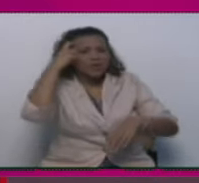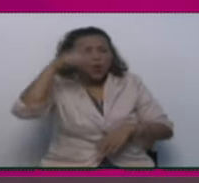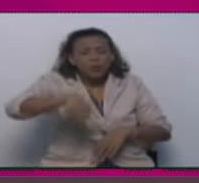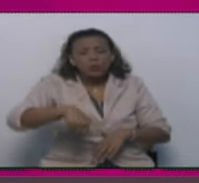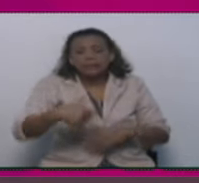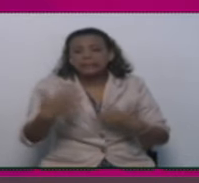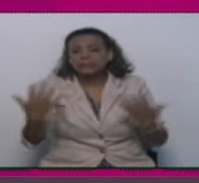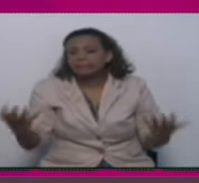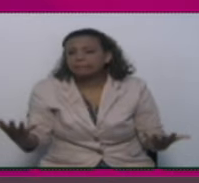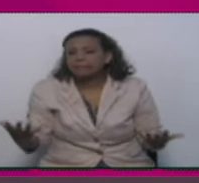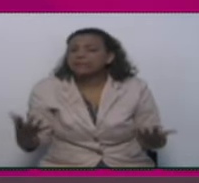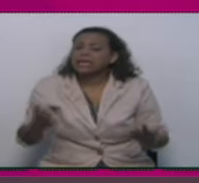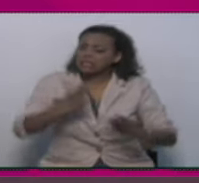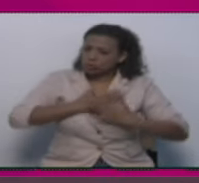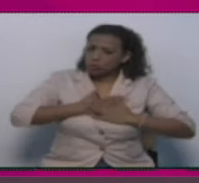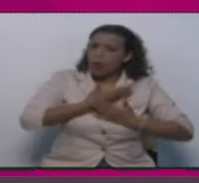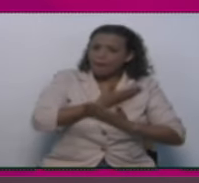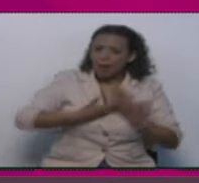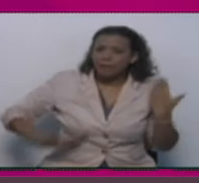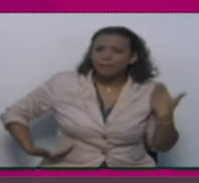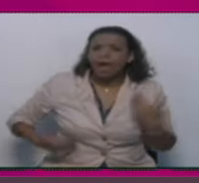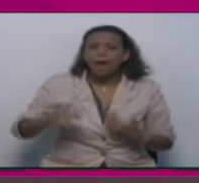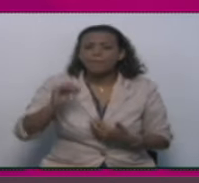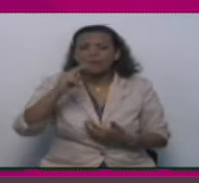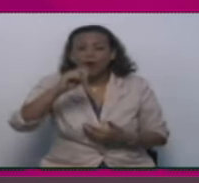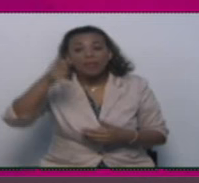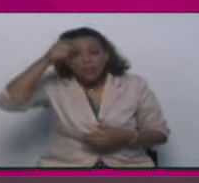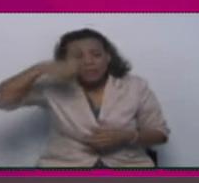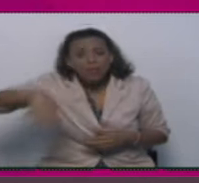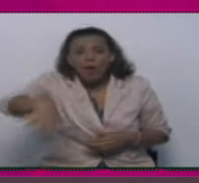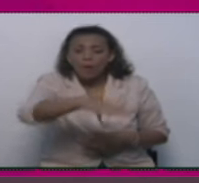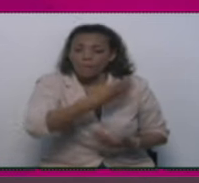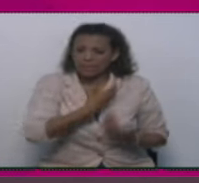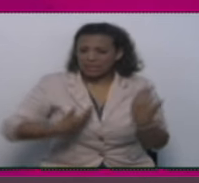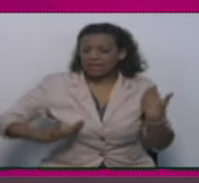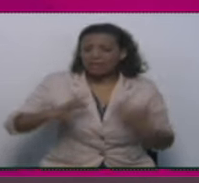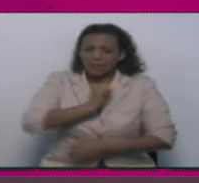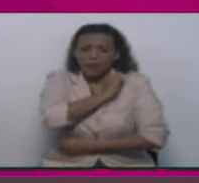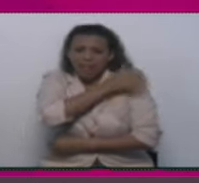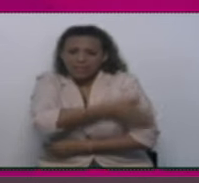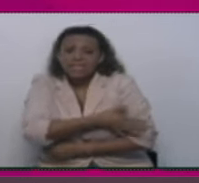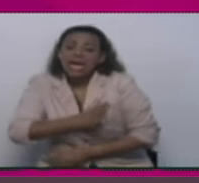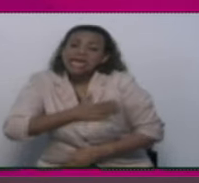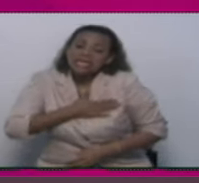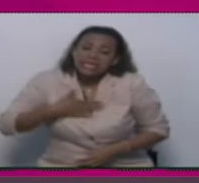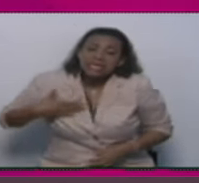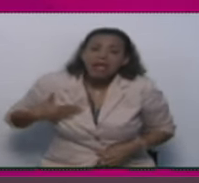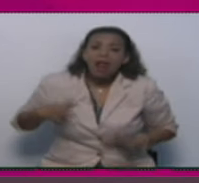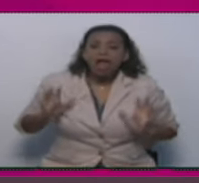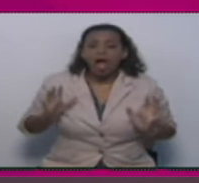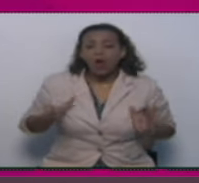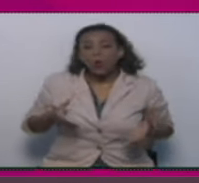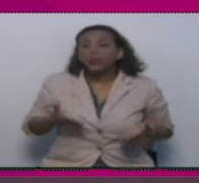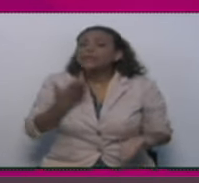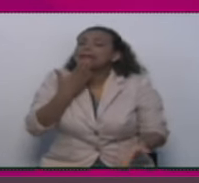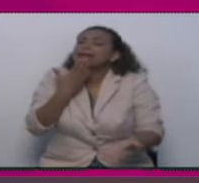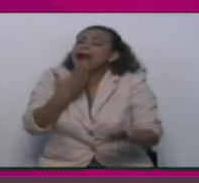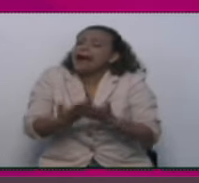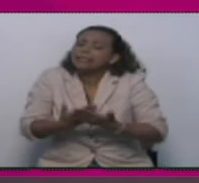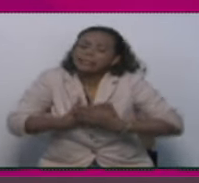nombre de mi presidente Mahmoud Abbas, en nombre de mi pueblo, quiero hacerle llegar un